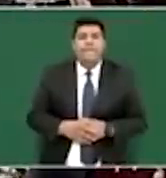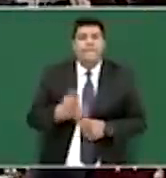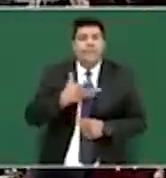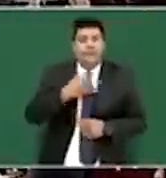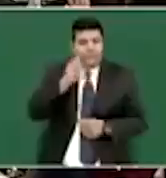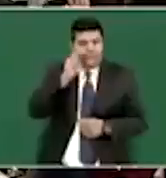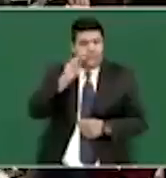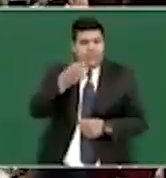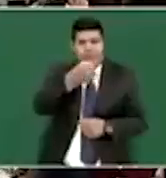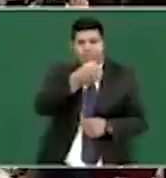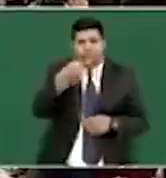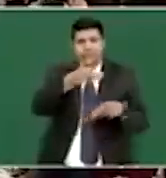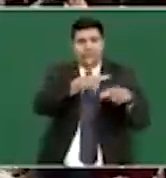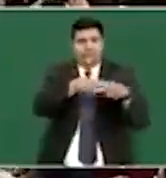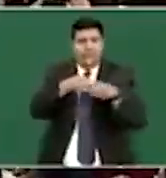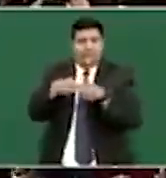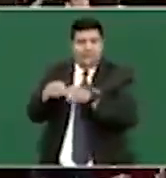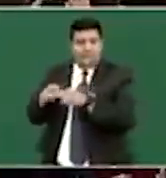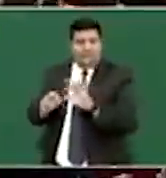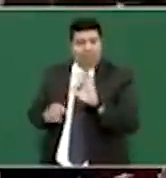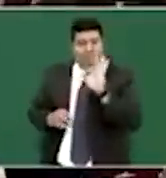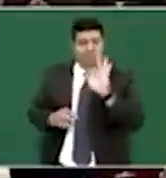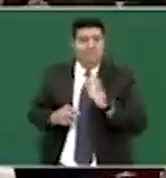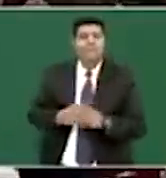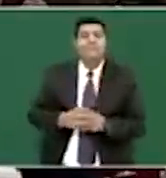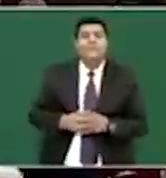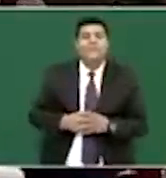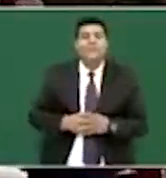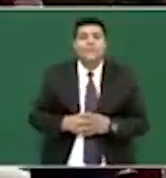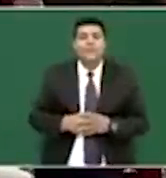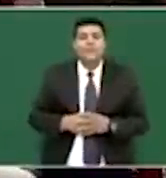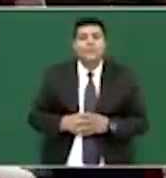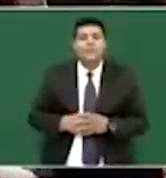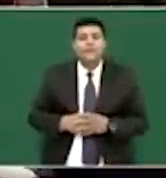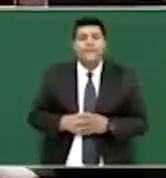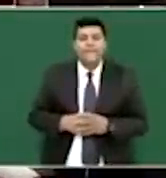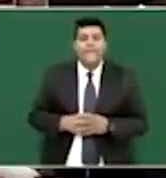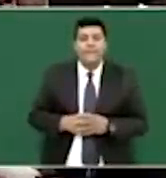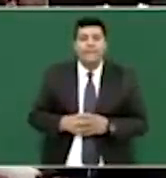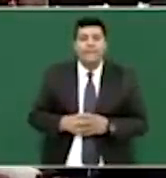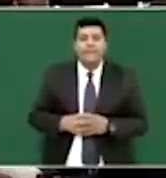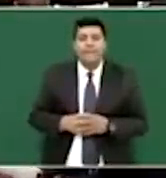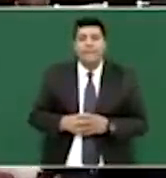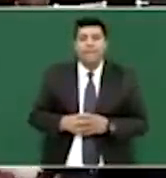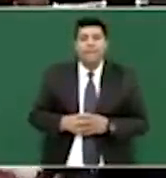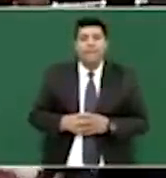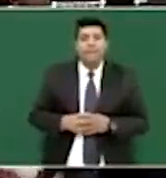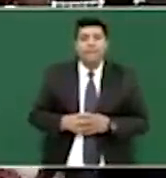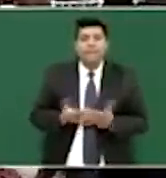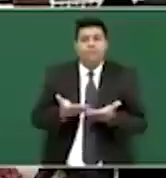sí. Entonces vamos uno y uno. Sí. Adelante. ¿Cualquiera?